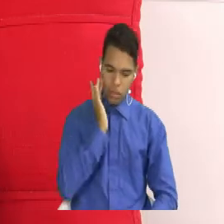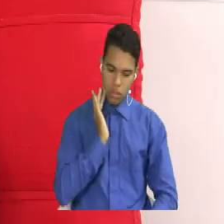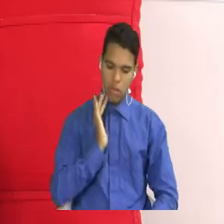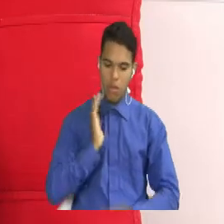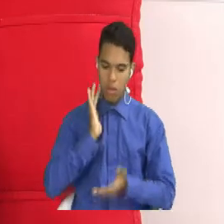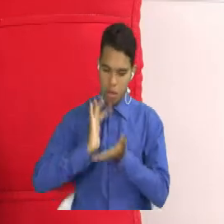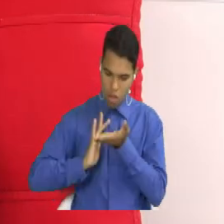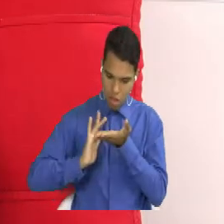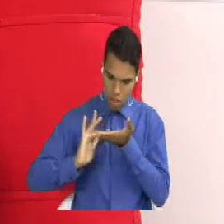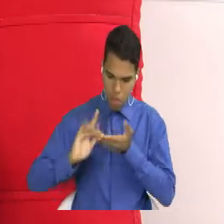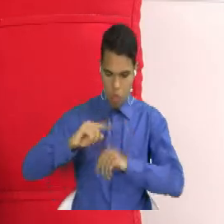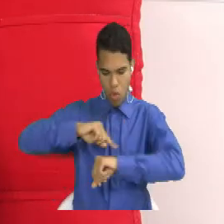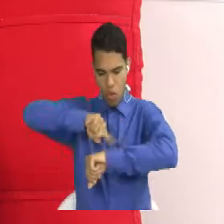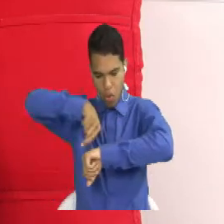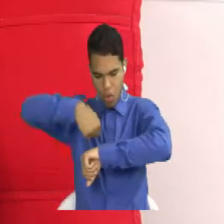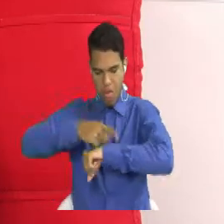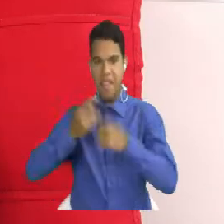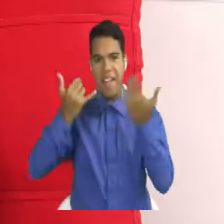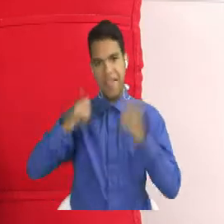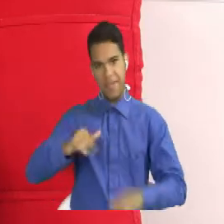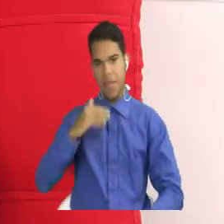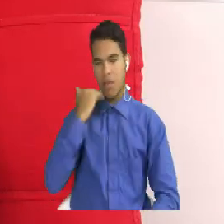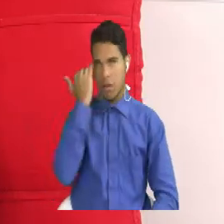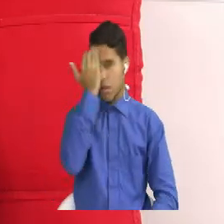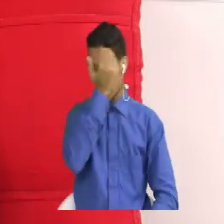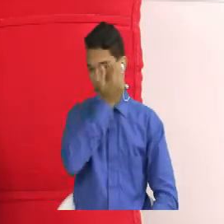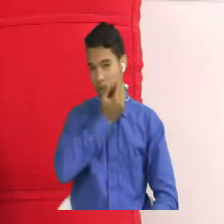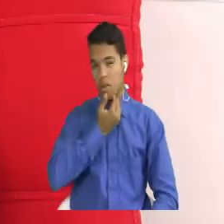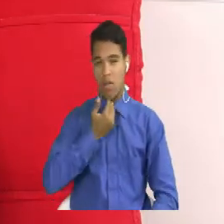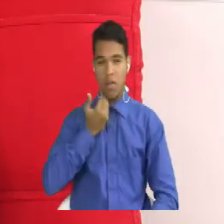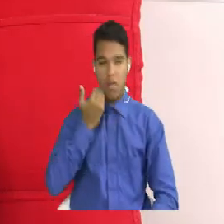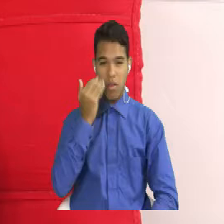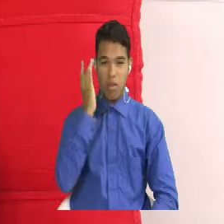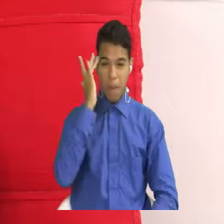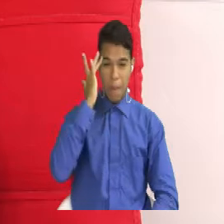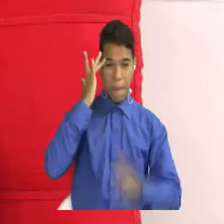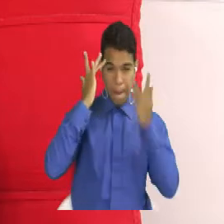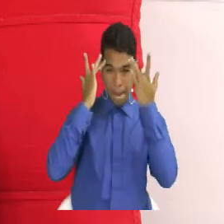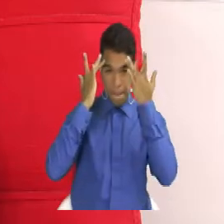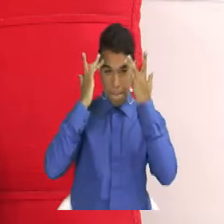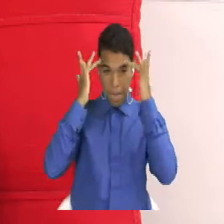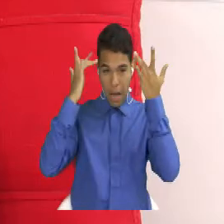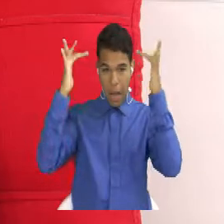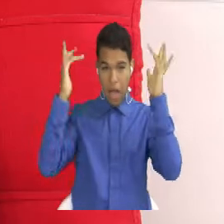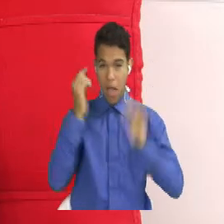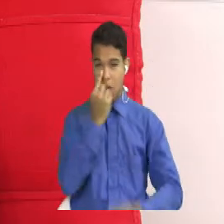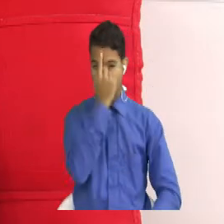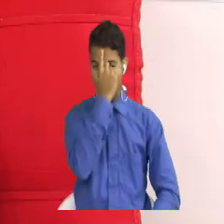unas horas ya después de la limpieza y miramos si el rostro nos está brillando en la zona T,